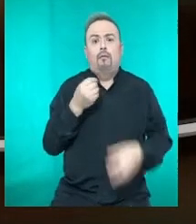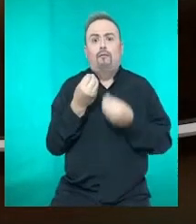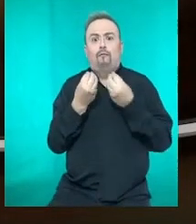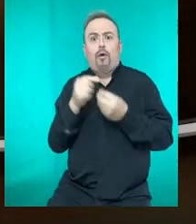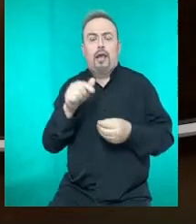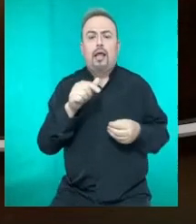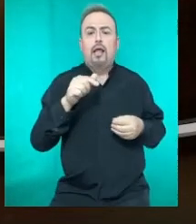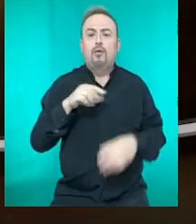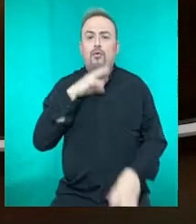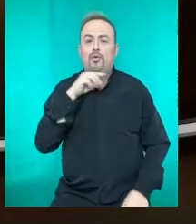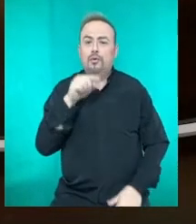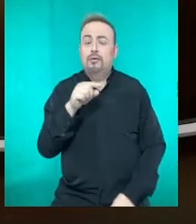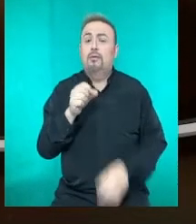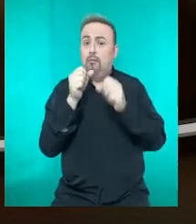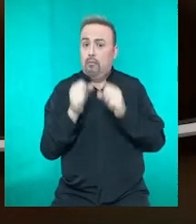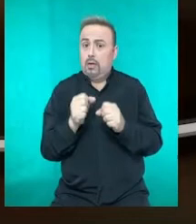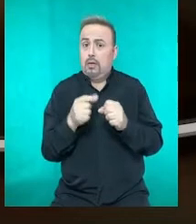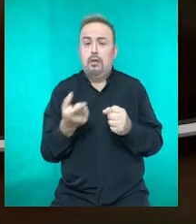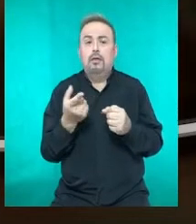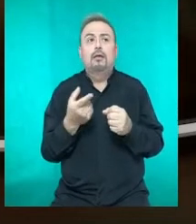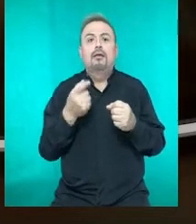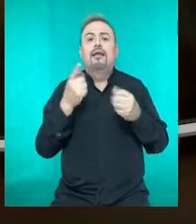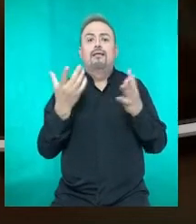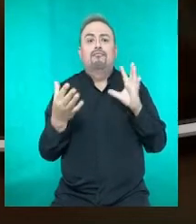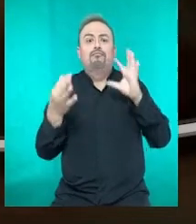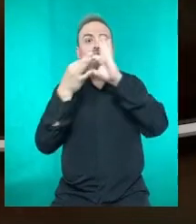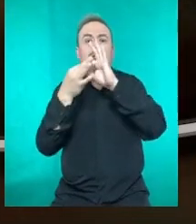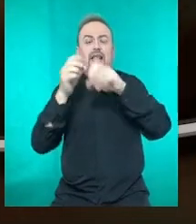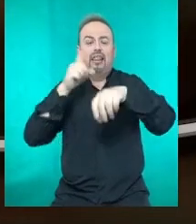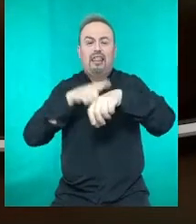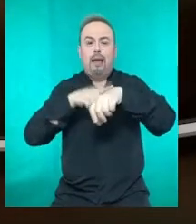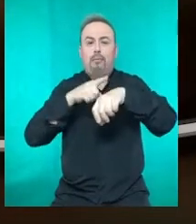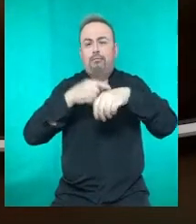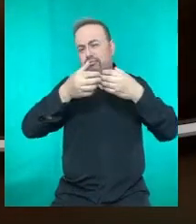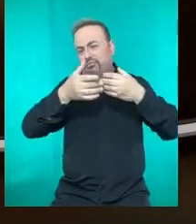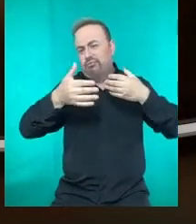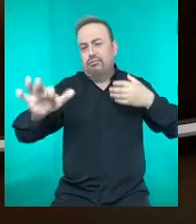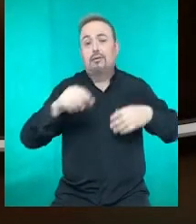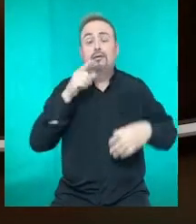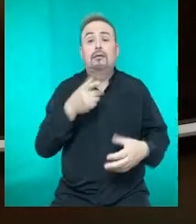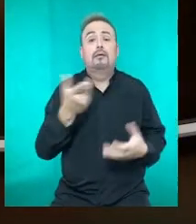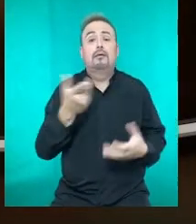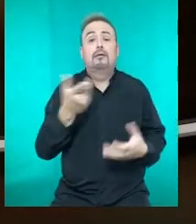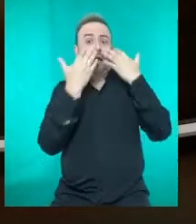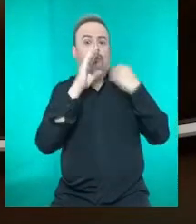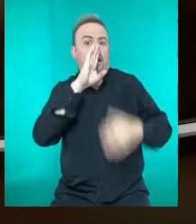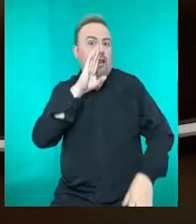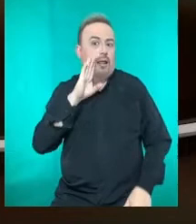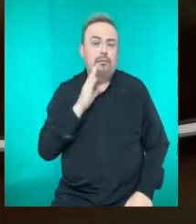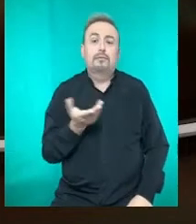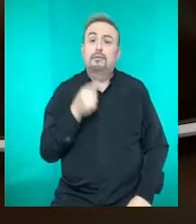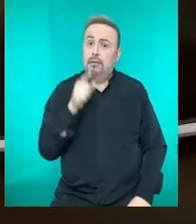lo tanto, esto puede reaccionar un tiempo muy prolongado a la hora de pensar en la limpieza del aire como tal. Es